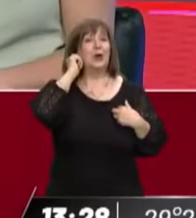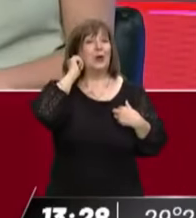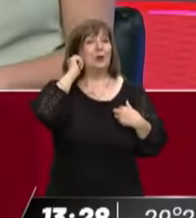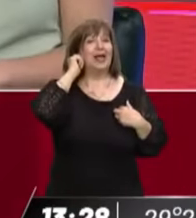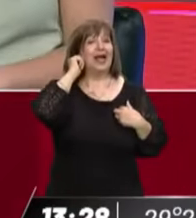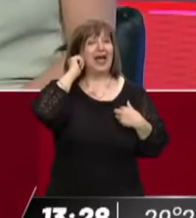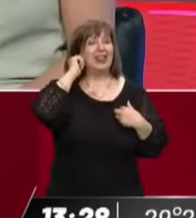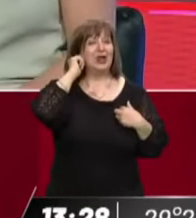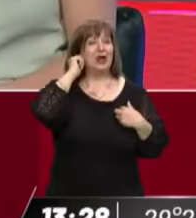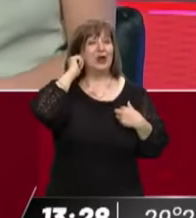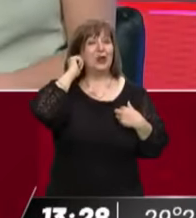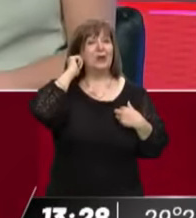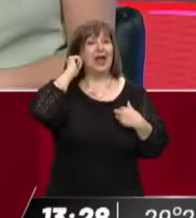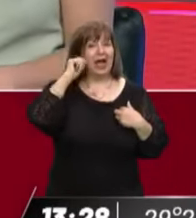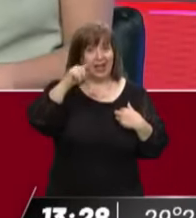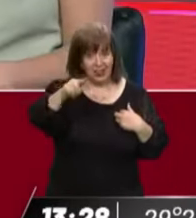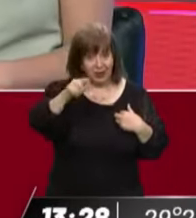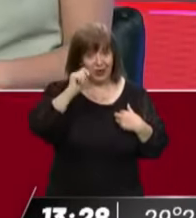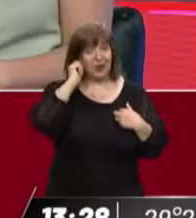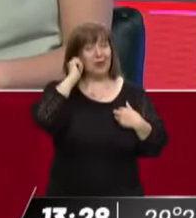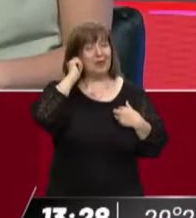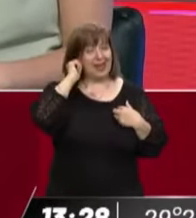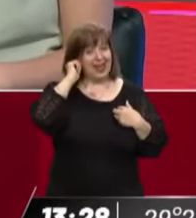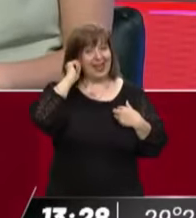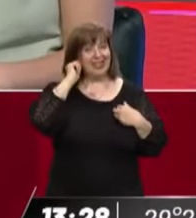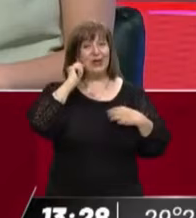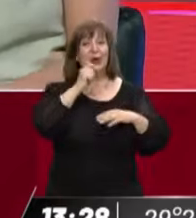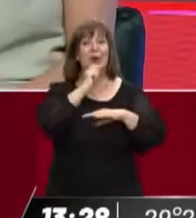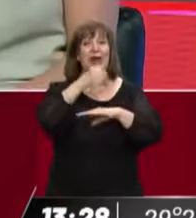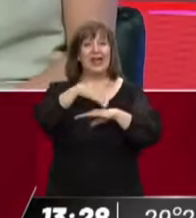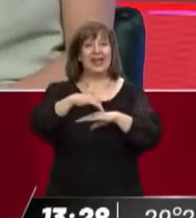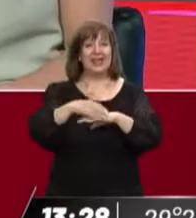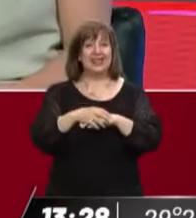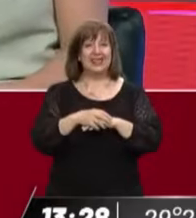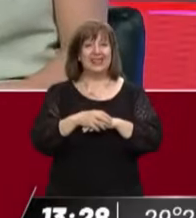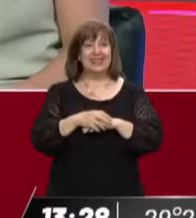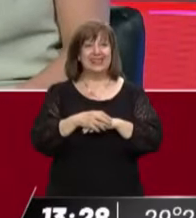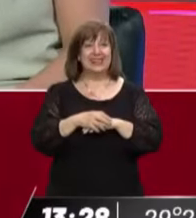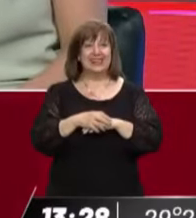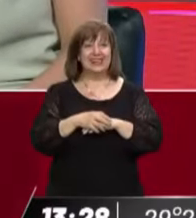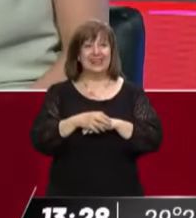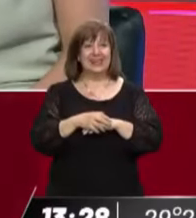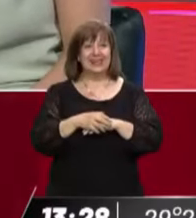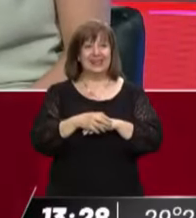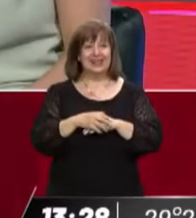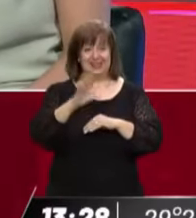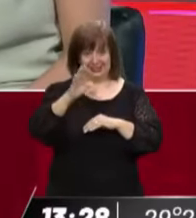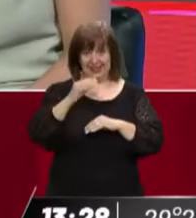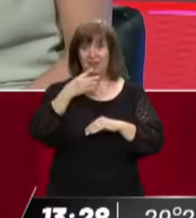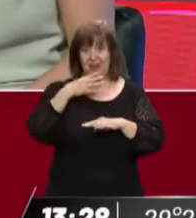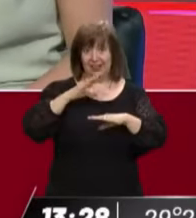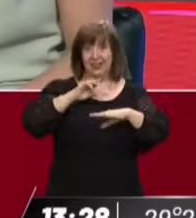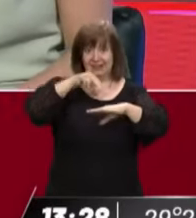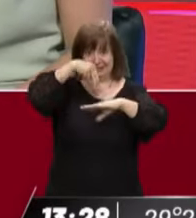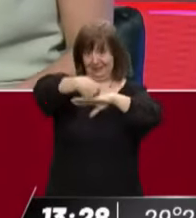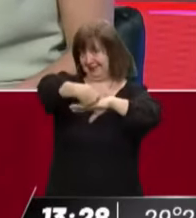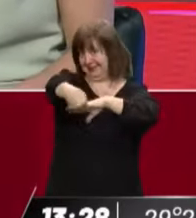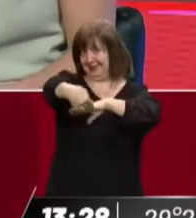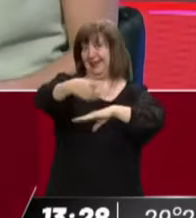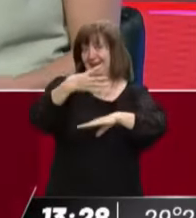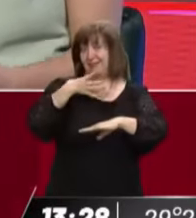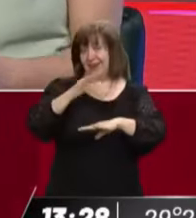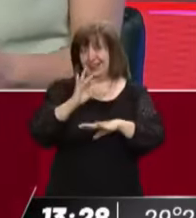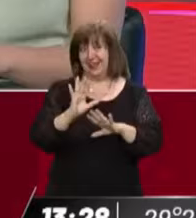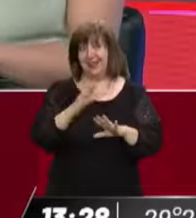todos invitados gracias bueno se fue a festejar el cumple a la playita de de lujann